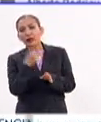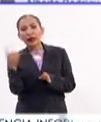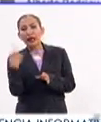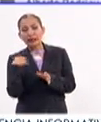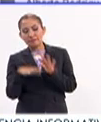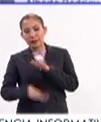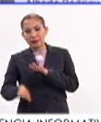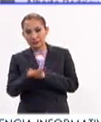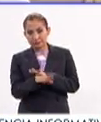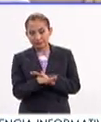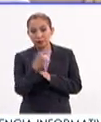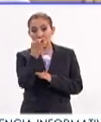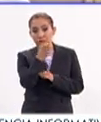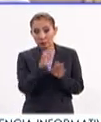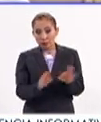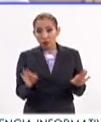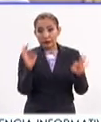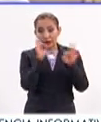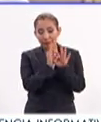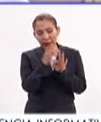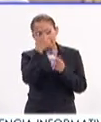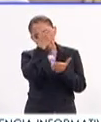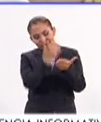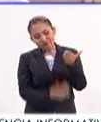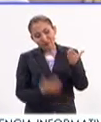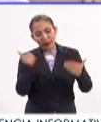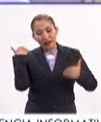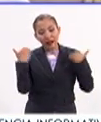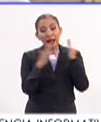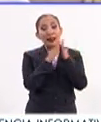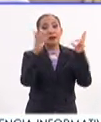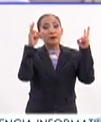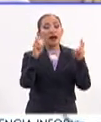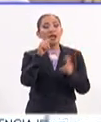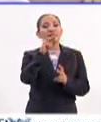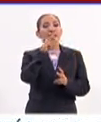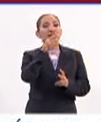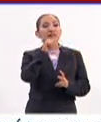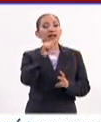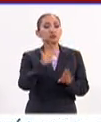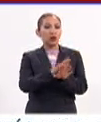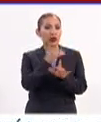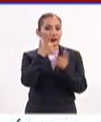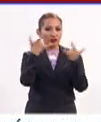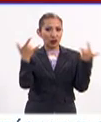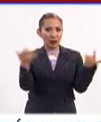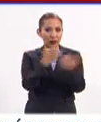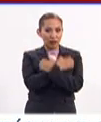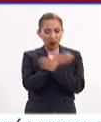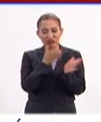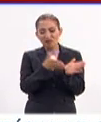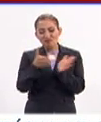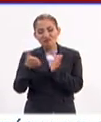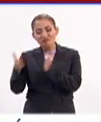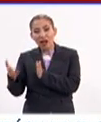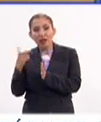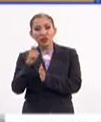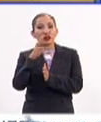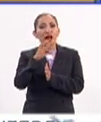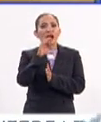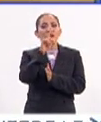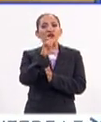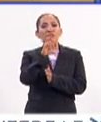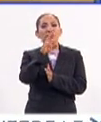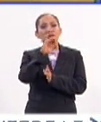y fundamentos. De ahí la importancia del contenido del aventurero libro llamado Travesías por la historia de la educación. La doctora